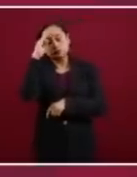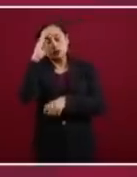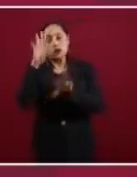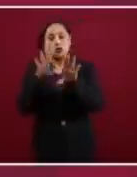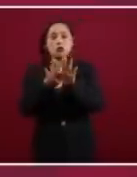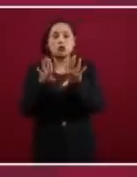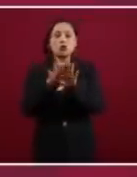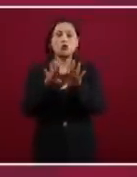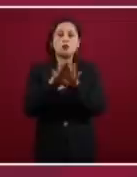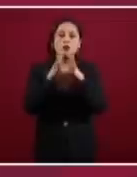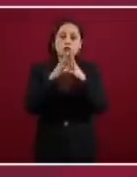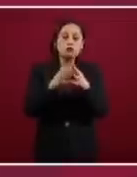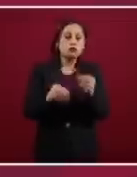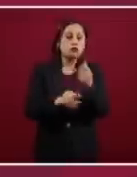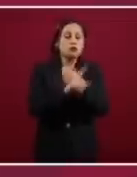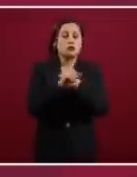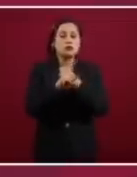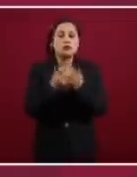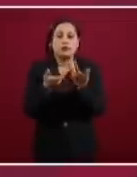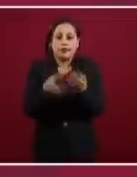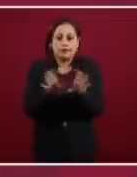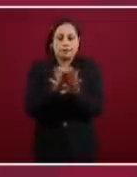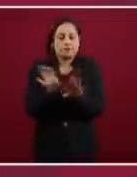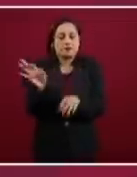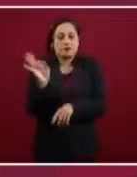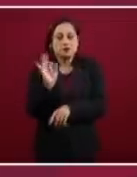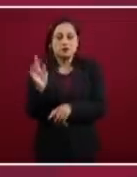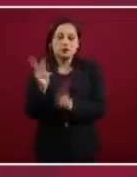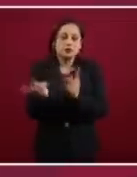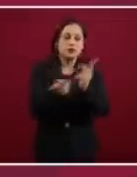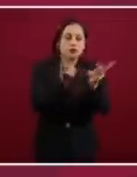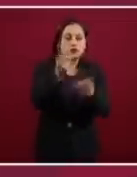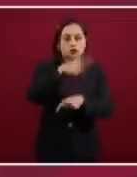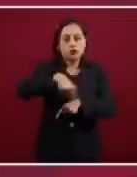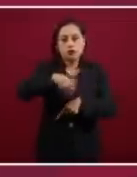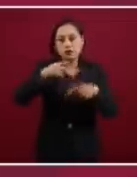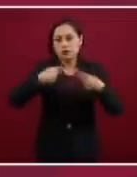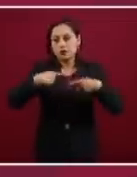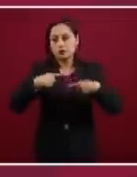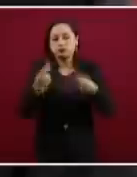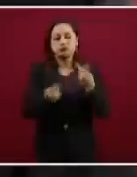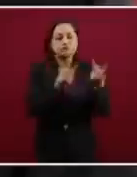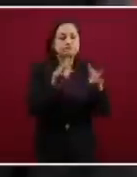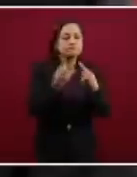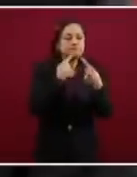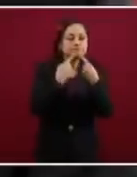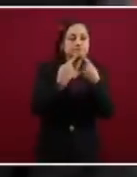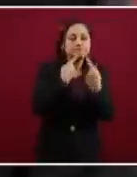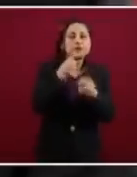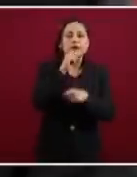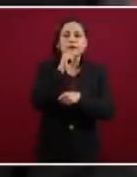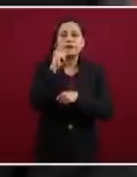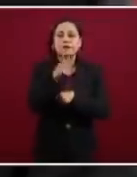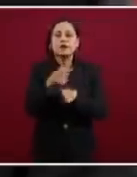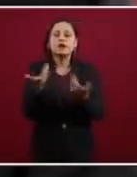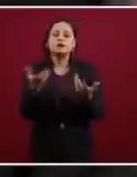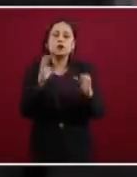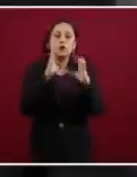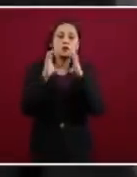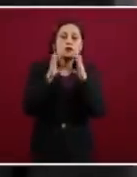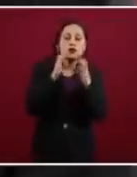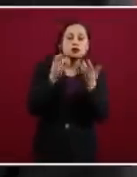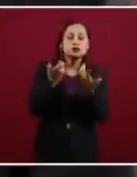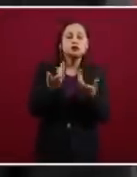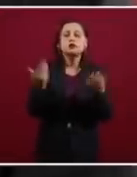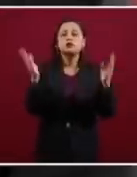consultando a la gente buscando la conciliación el diálogo hay